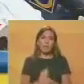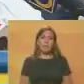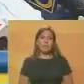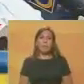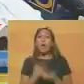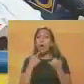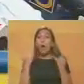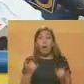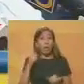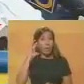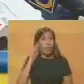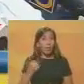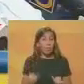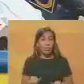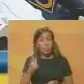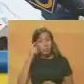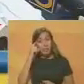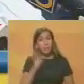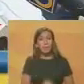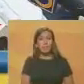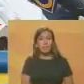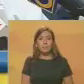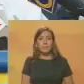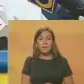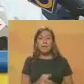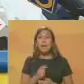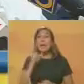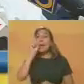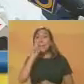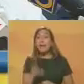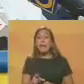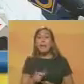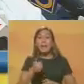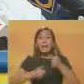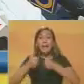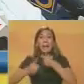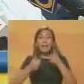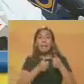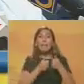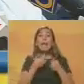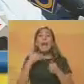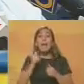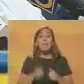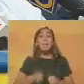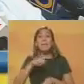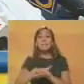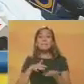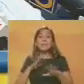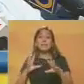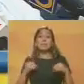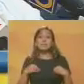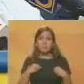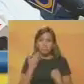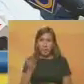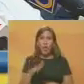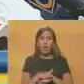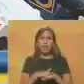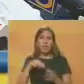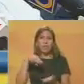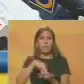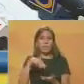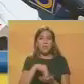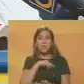Hoy en día, el candidato que tiene la mayor aceptación en este país es Enrique. Nosotros hemos